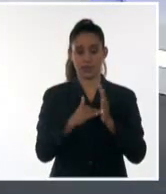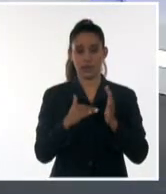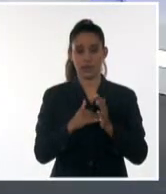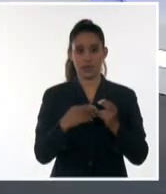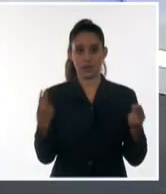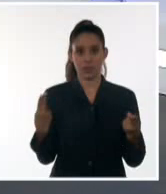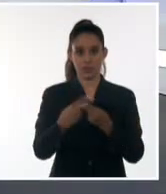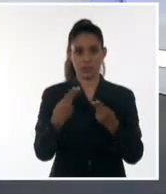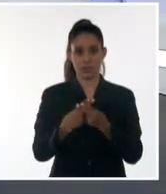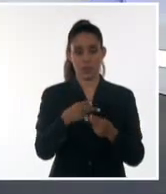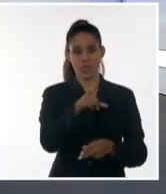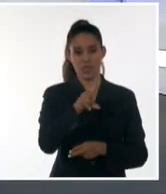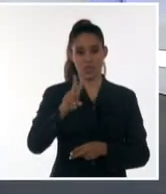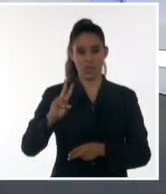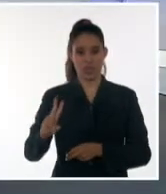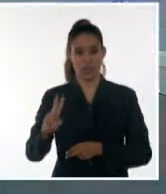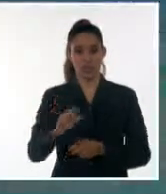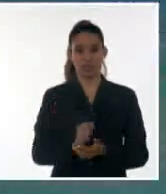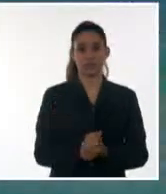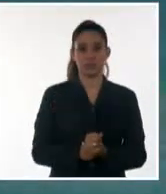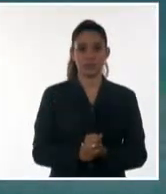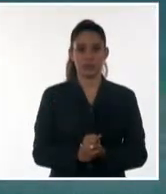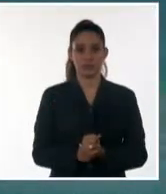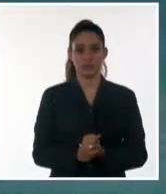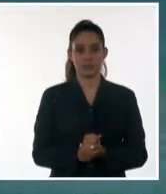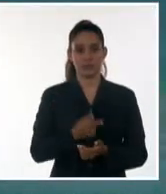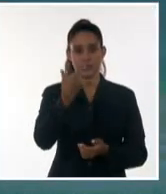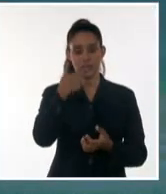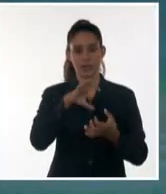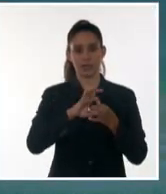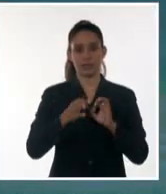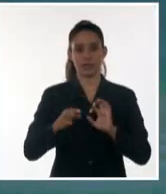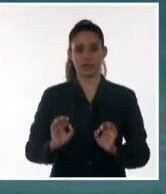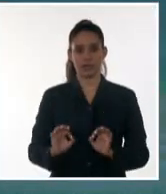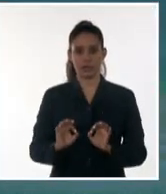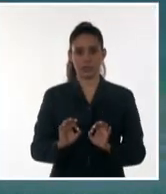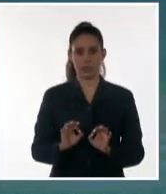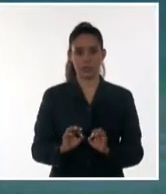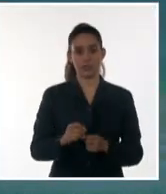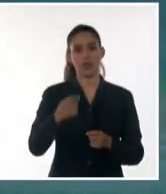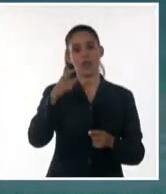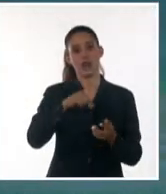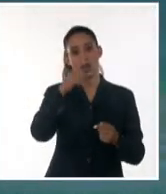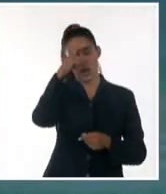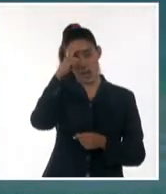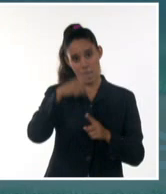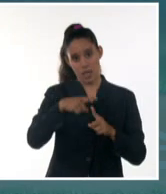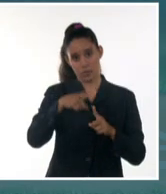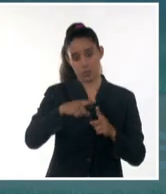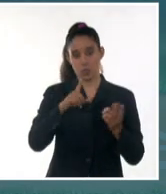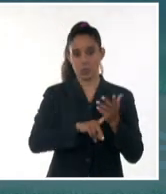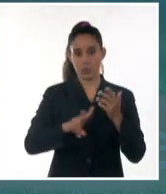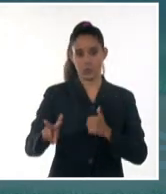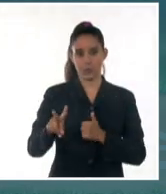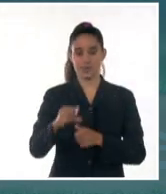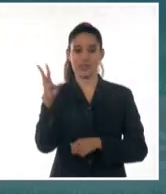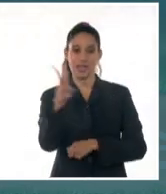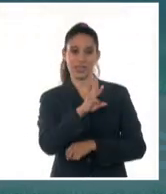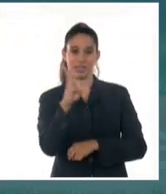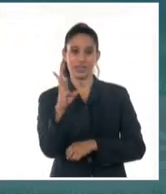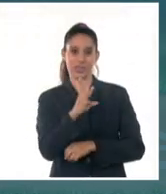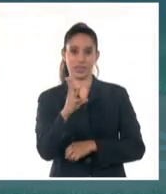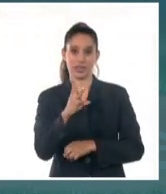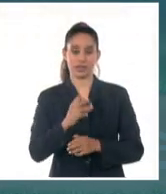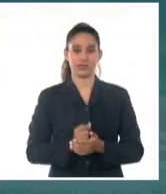a 12 capítulos, los Cazadores de Artemisa dejaron al campo a los Leñadores Tuneros con pizarra final de 3-2.